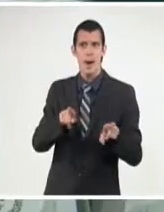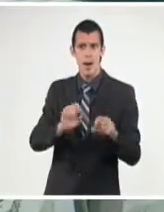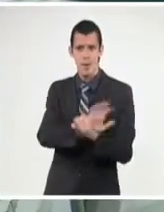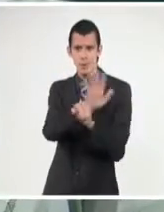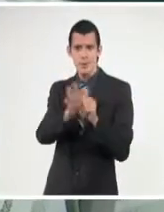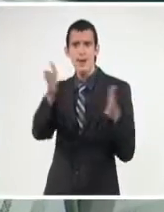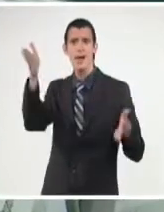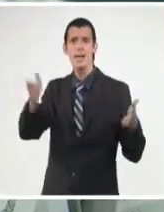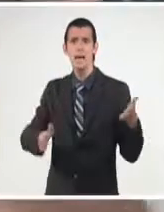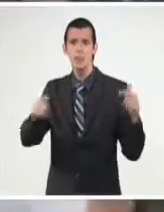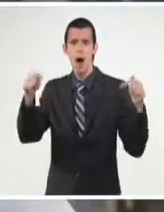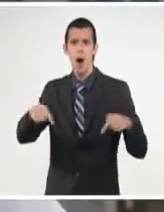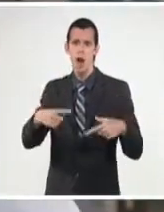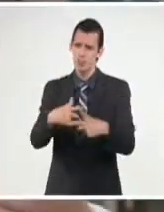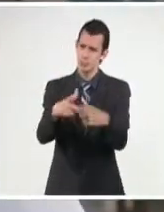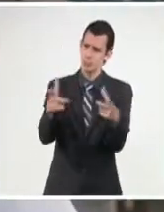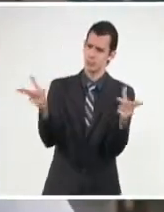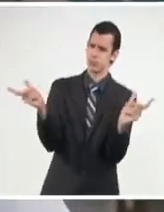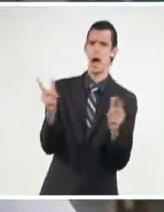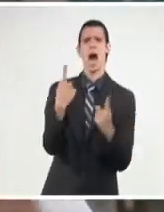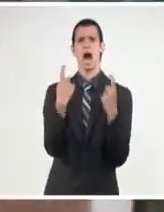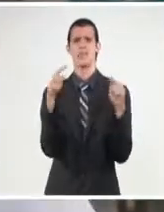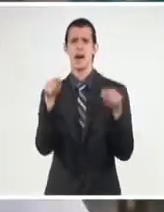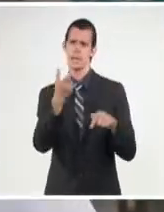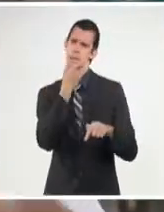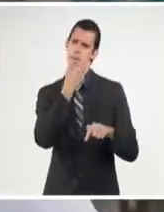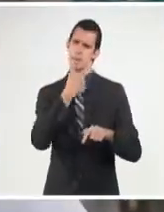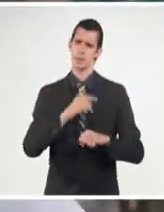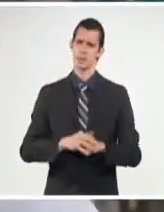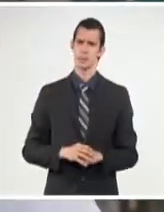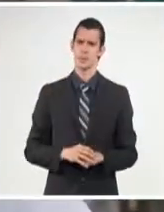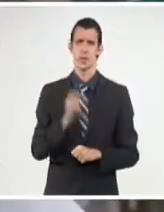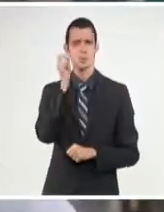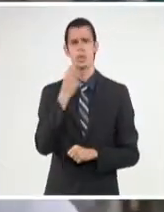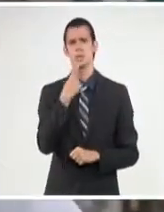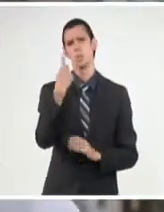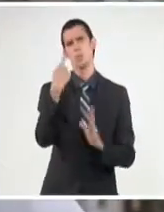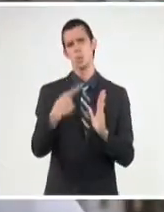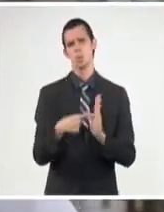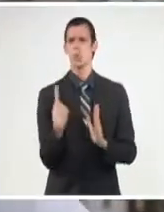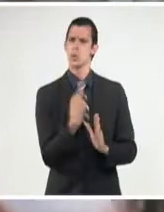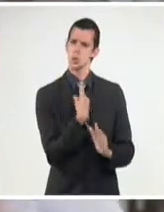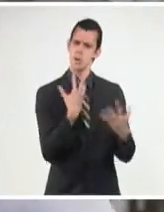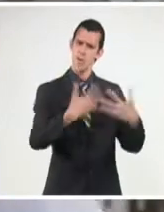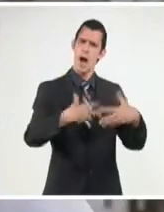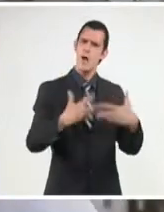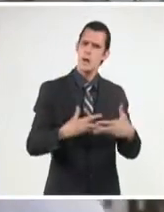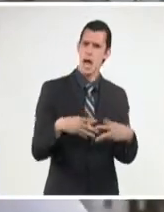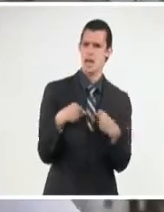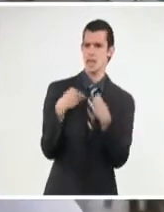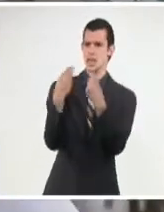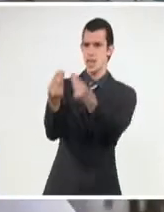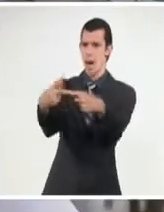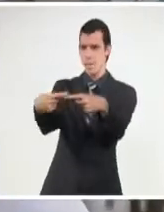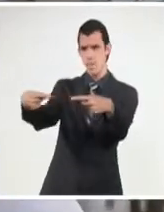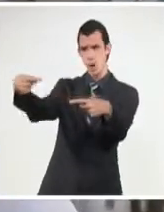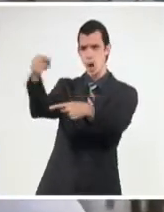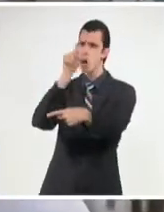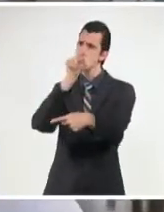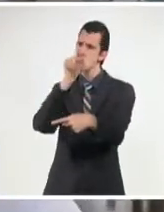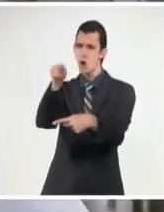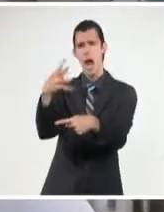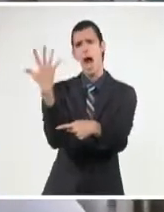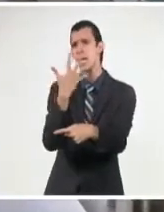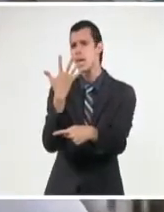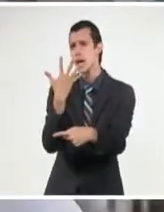asegurando la llegada a los centros asistenciales donde se encuentran aquellos pacientes afectados por la COVID. O